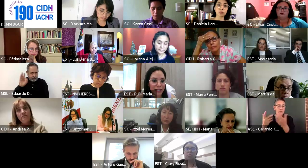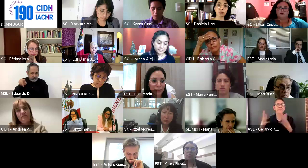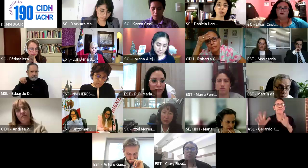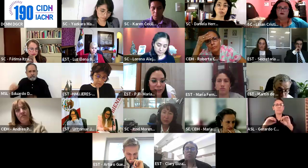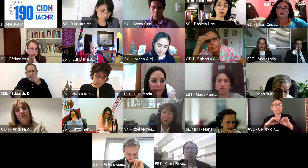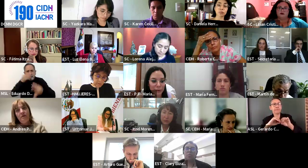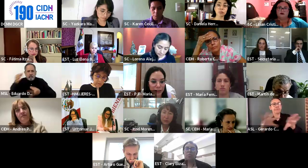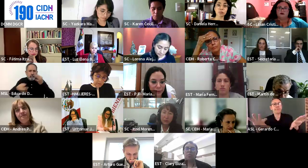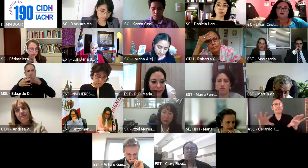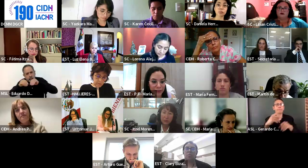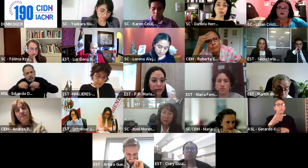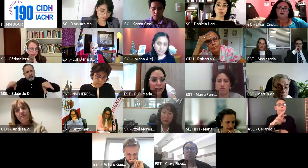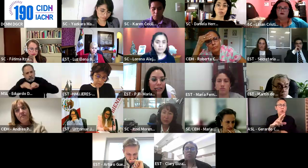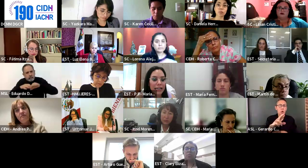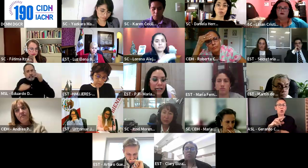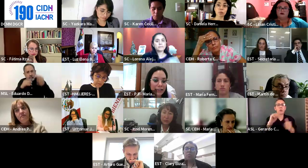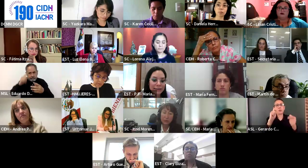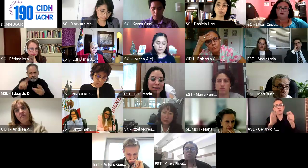campañas sobre ajustes de procedimiento,